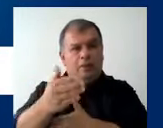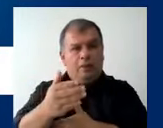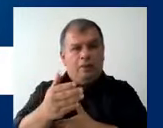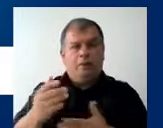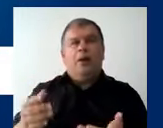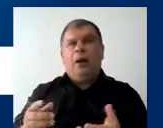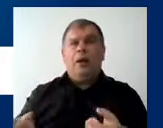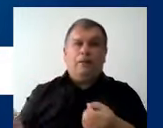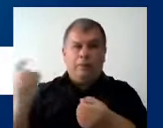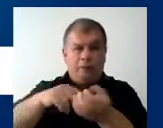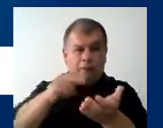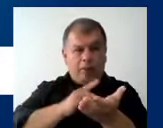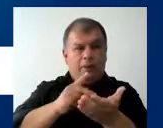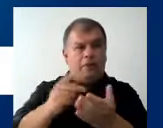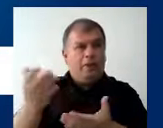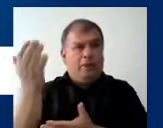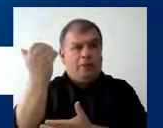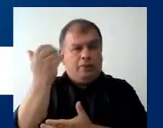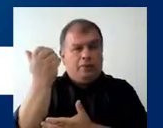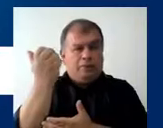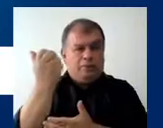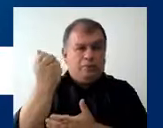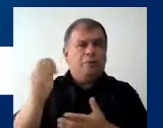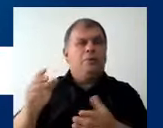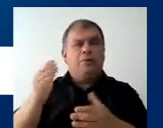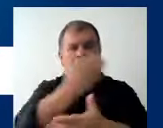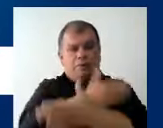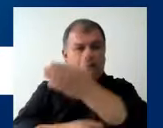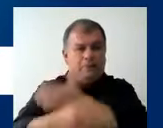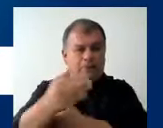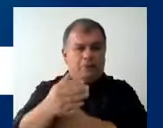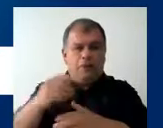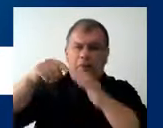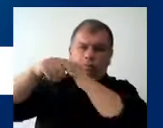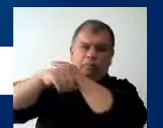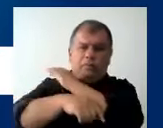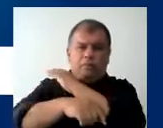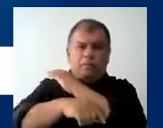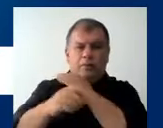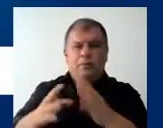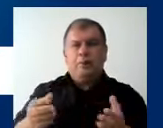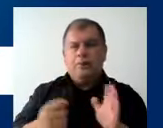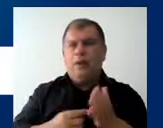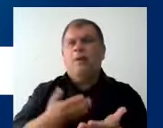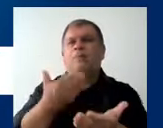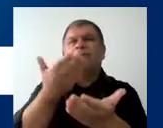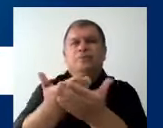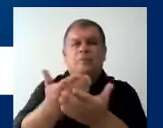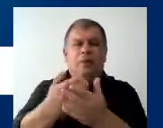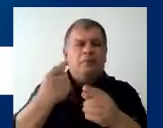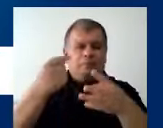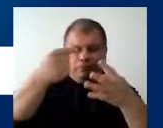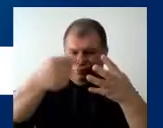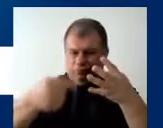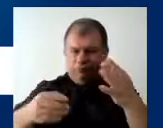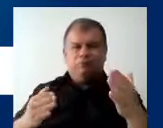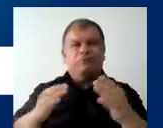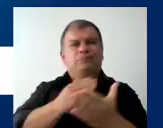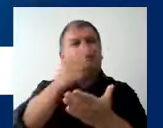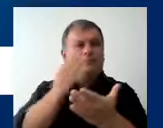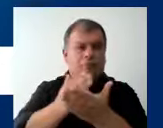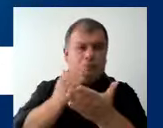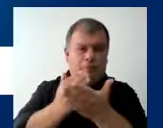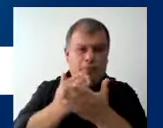no contributiva por discapacidad severa. Y esto porque se han presentado algunos inconvenientes